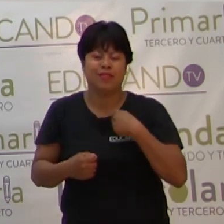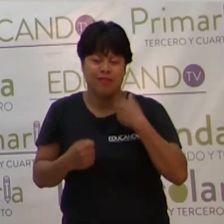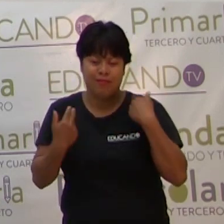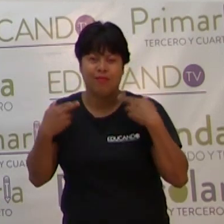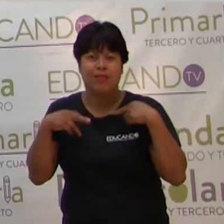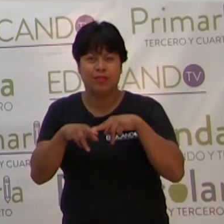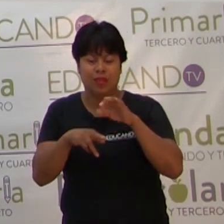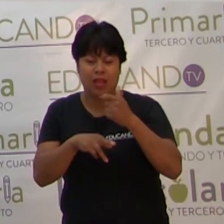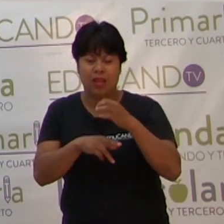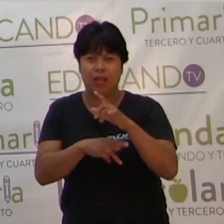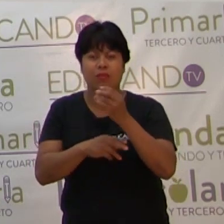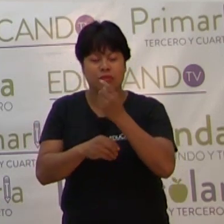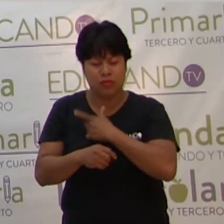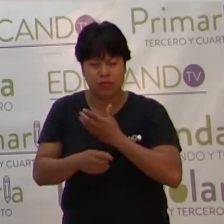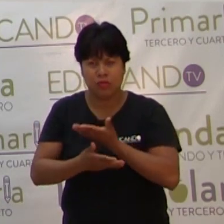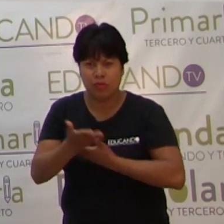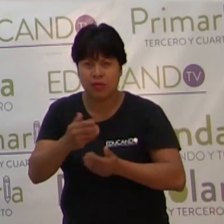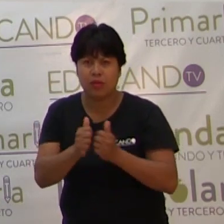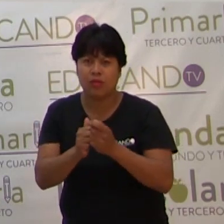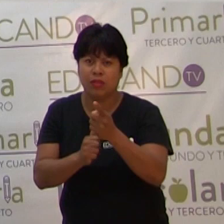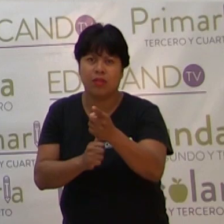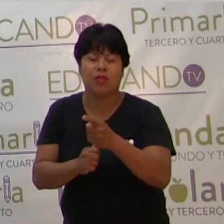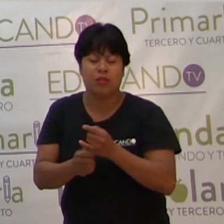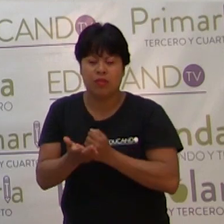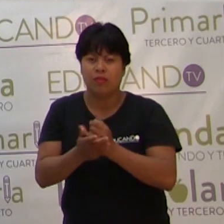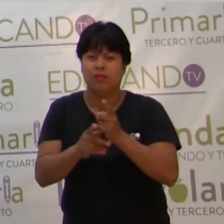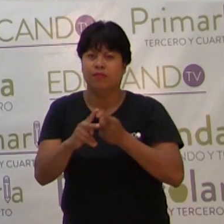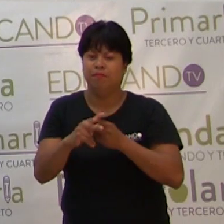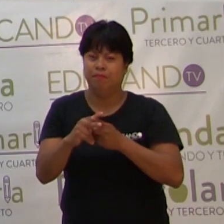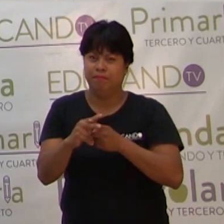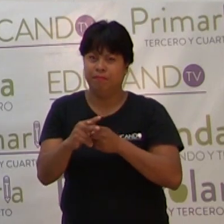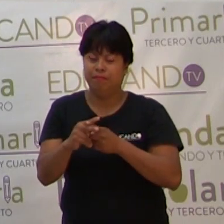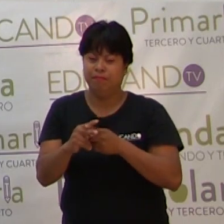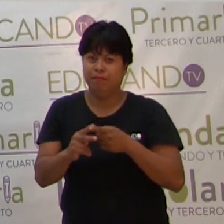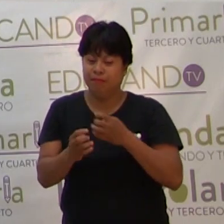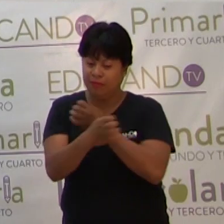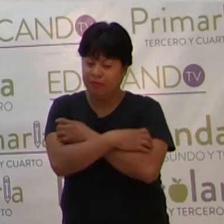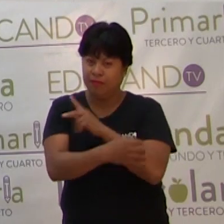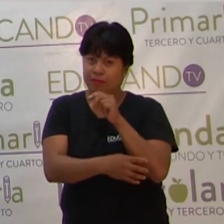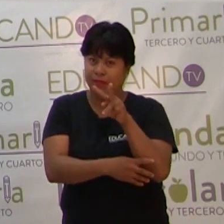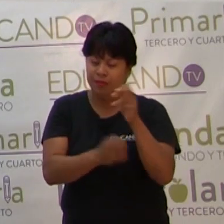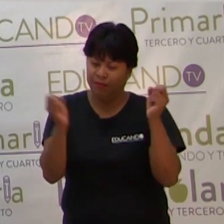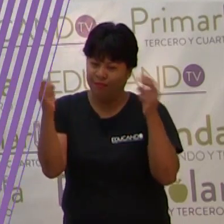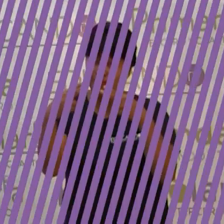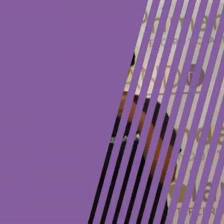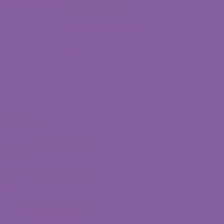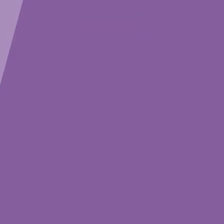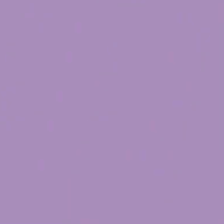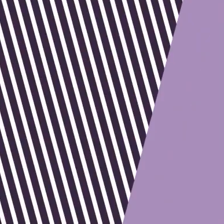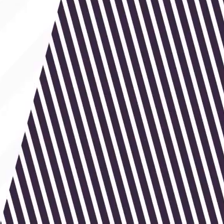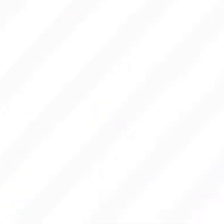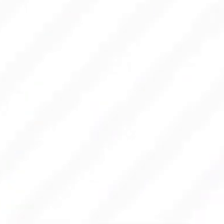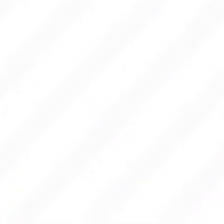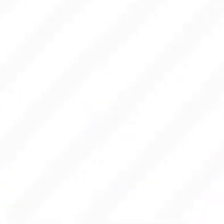profesor Ángel Fernando. Me da mucho gusto compartir contigo desafíos matemáticos. En Educando TV nos vemos.